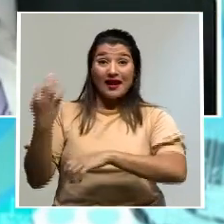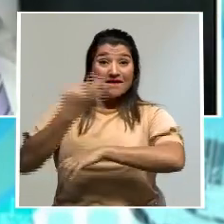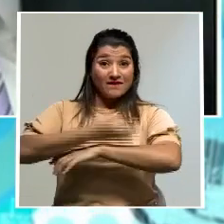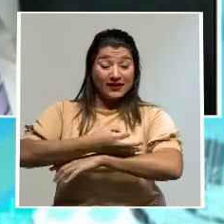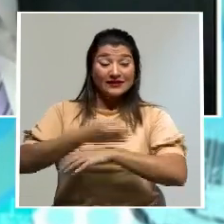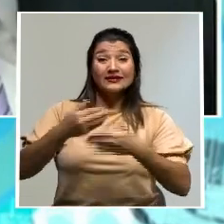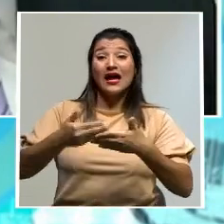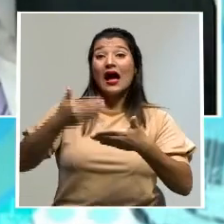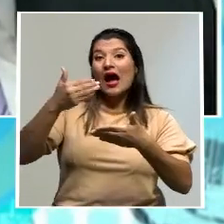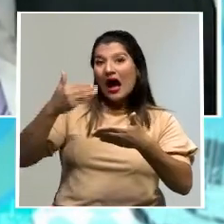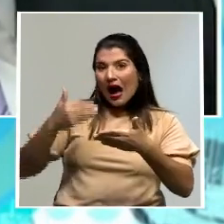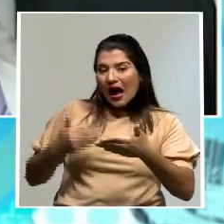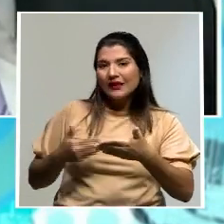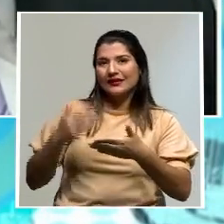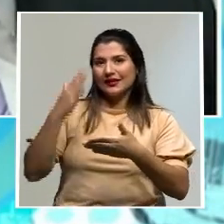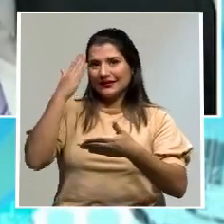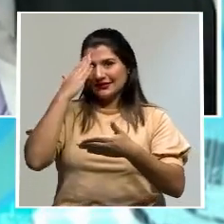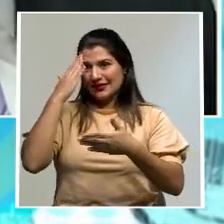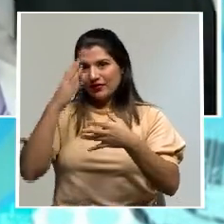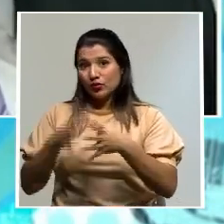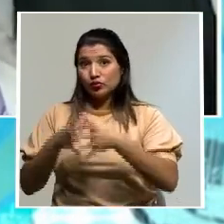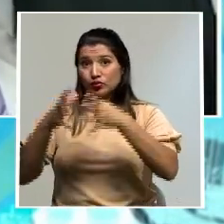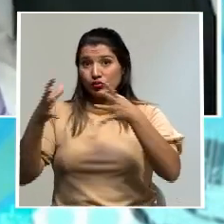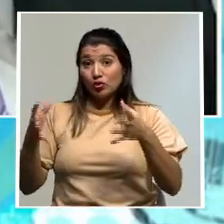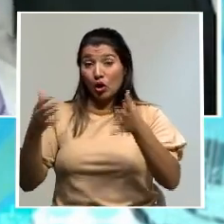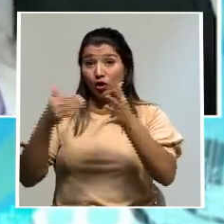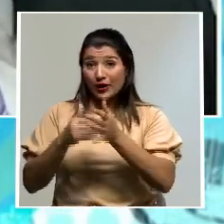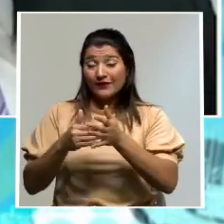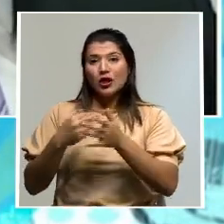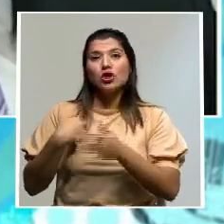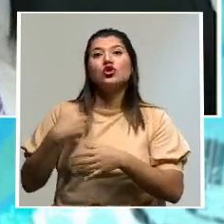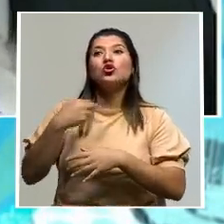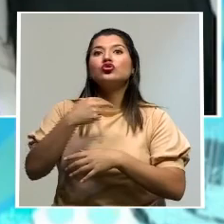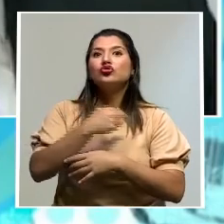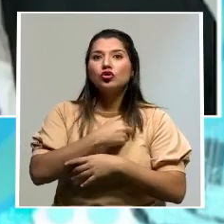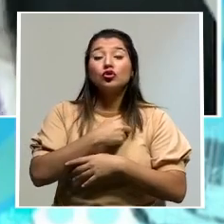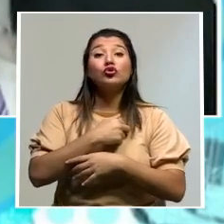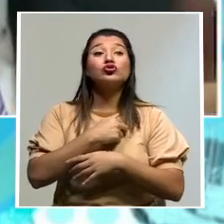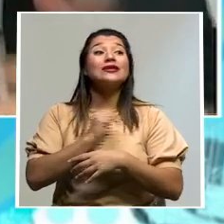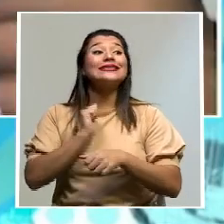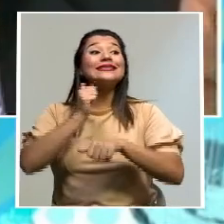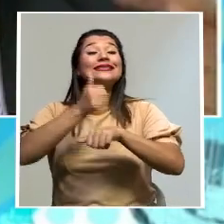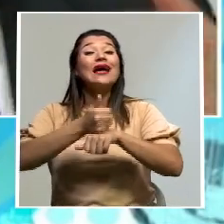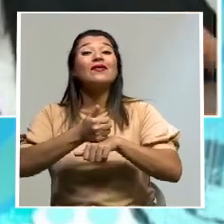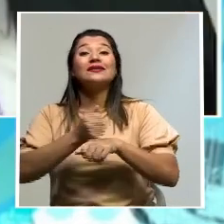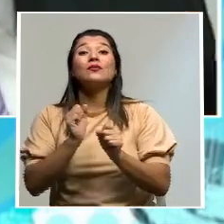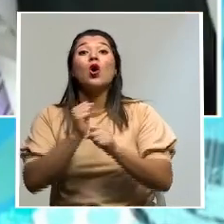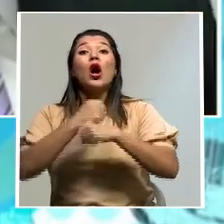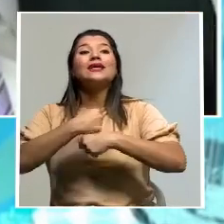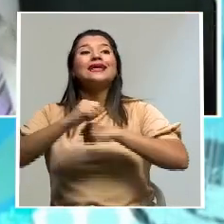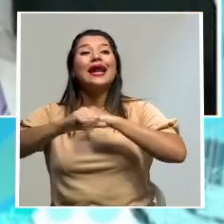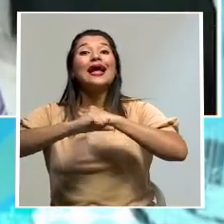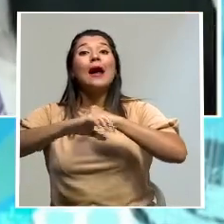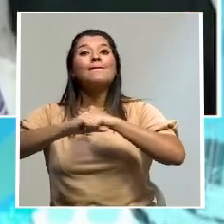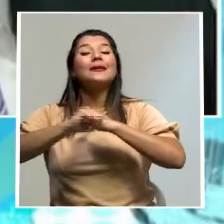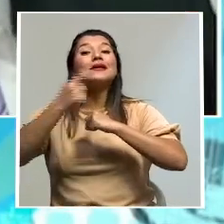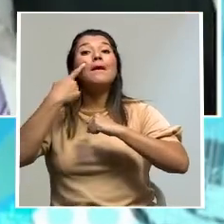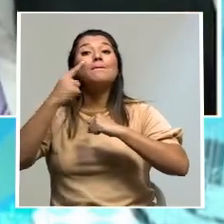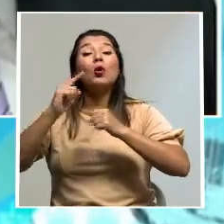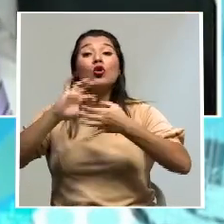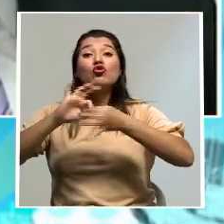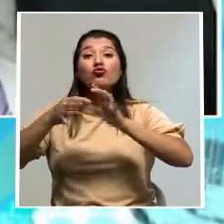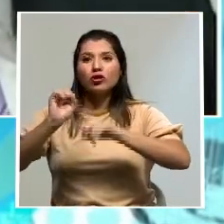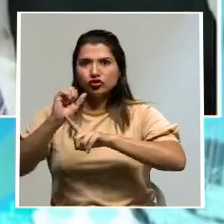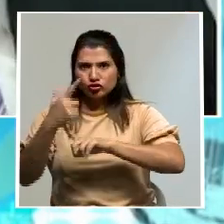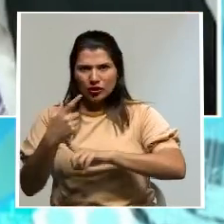de que venía una curva de ascenso en la pandemia, nosotros planteamos una campaña digital, y así como estoy hablando con vos hoy por hoy, hemos hecho toda